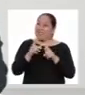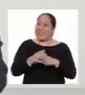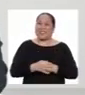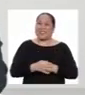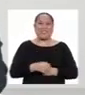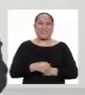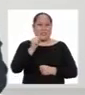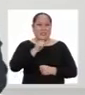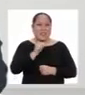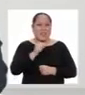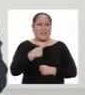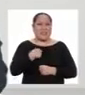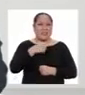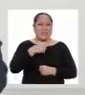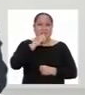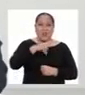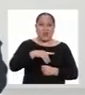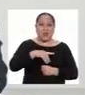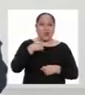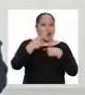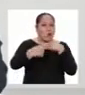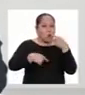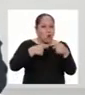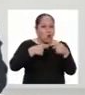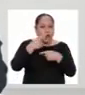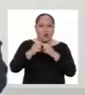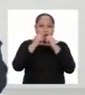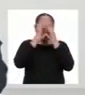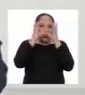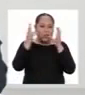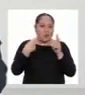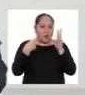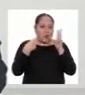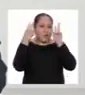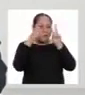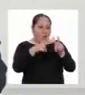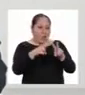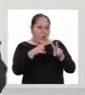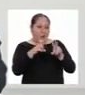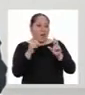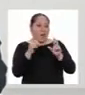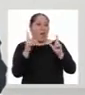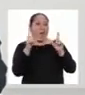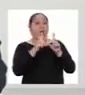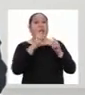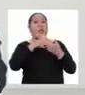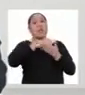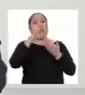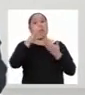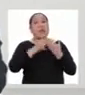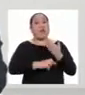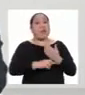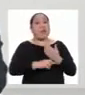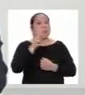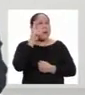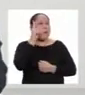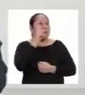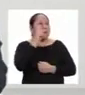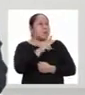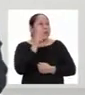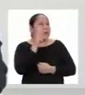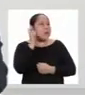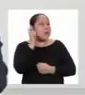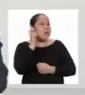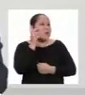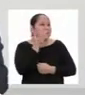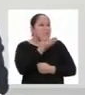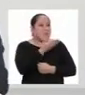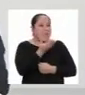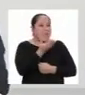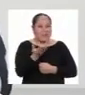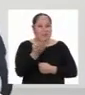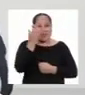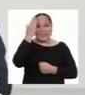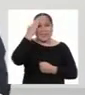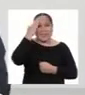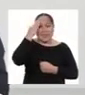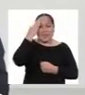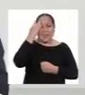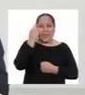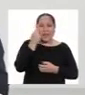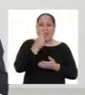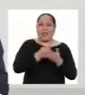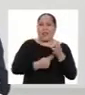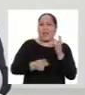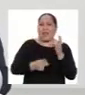Claro, te cuento que yo todos los días veo el programa por esta parte, para escucharlas y escucharlos, saber